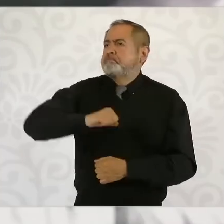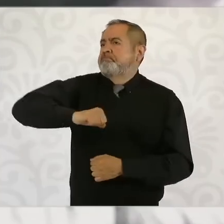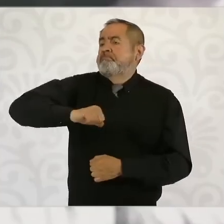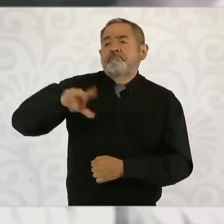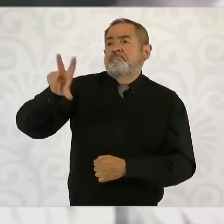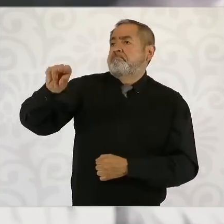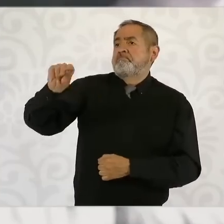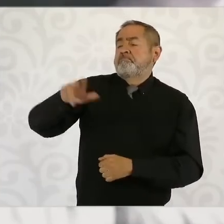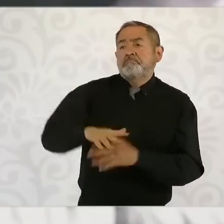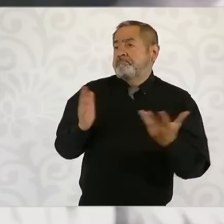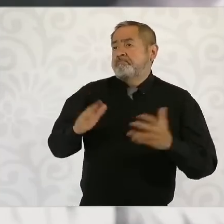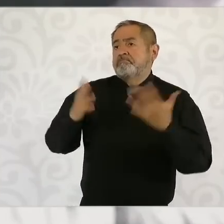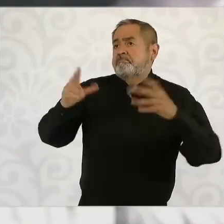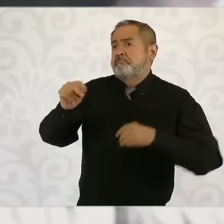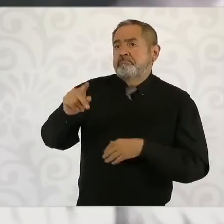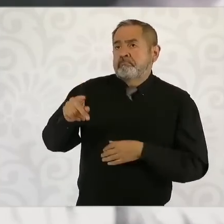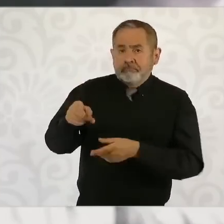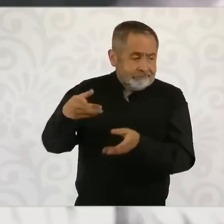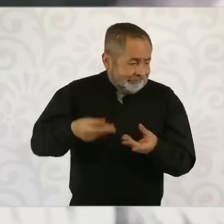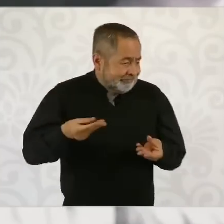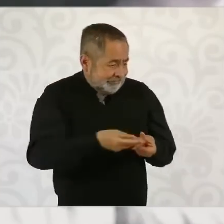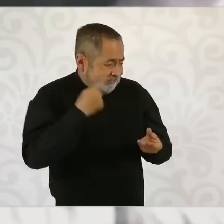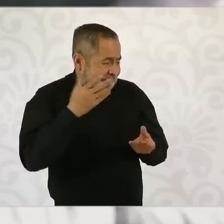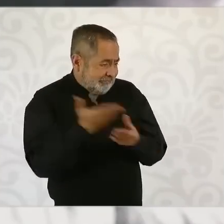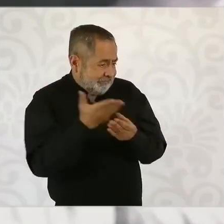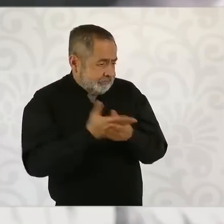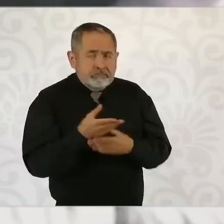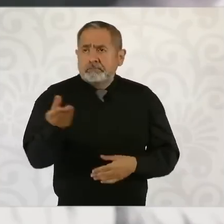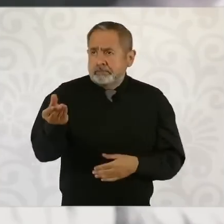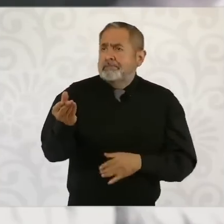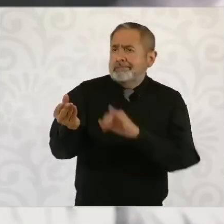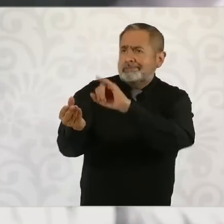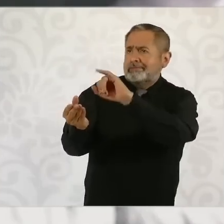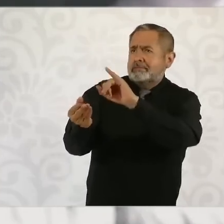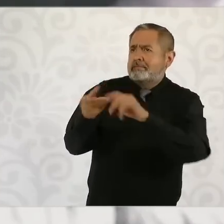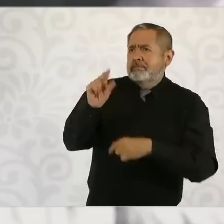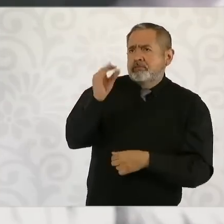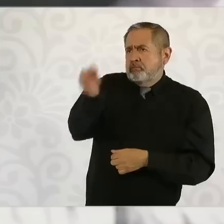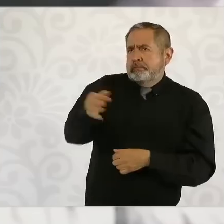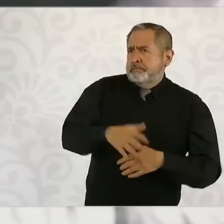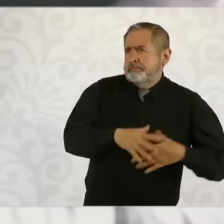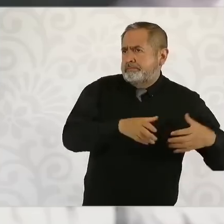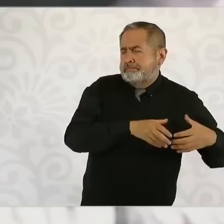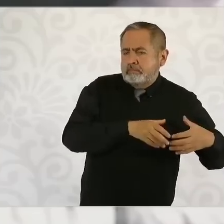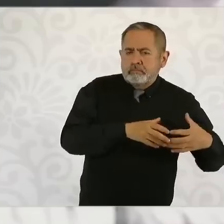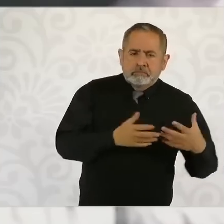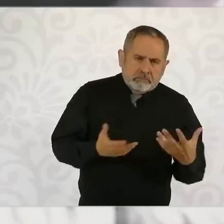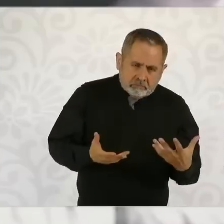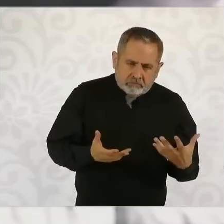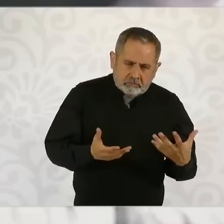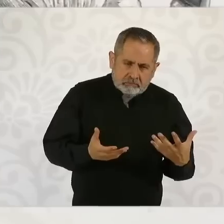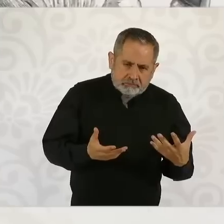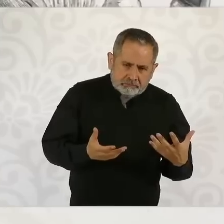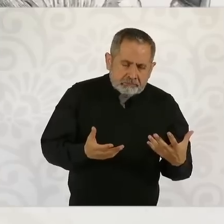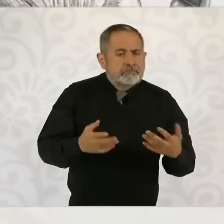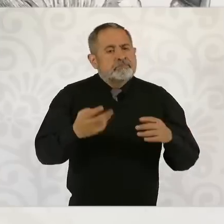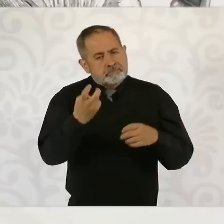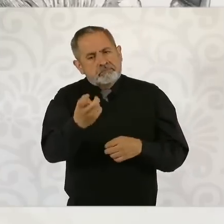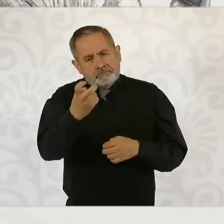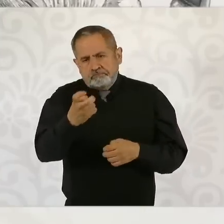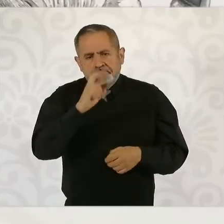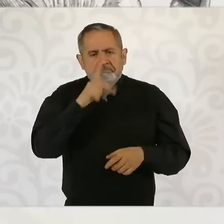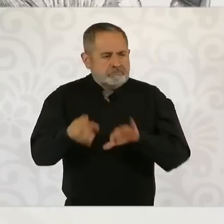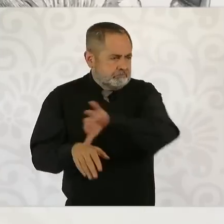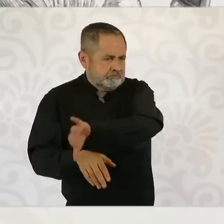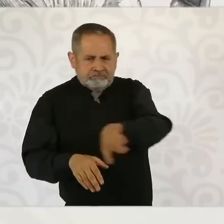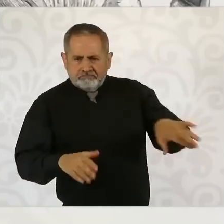ser procesado si ellos no lo autorizan. Eso, en el nuevo cambio y con la democratización del